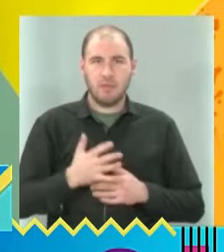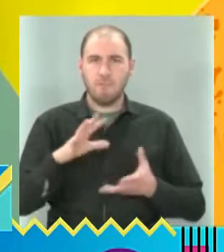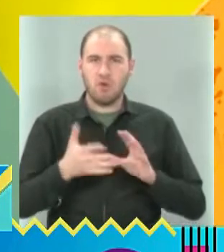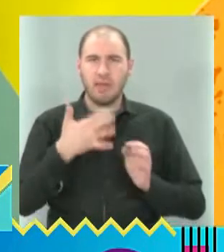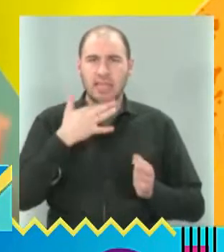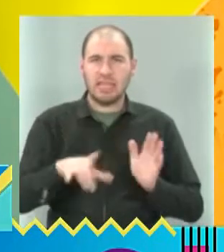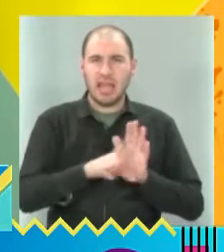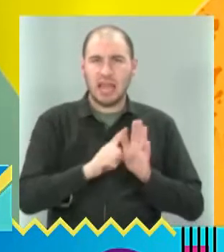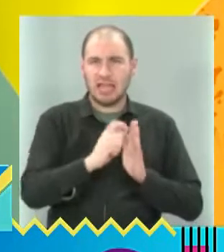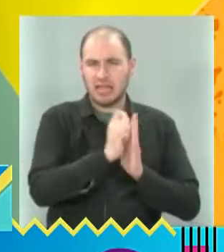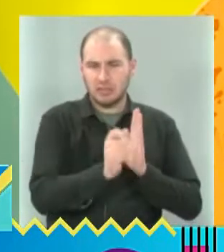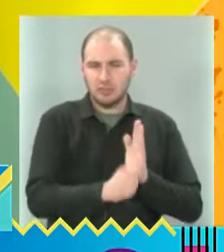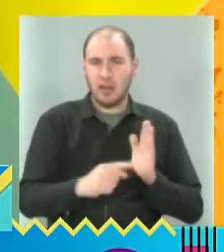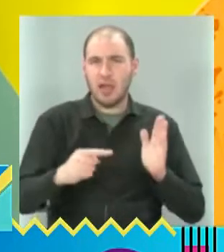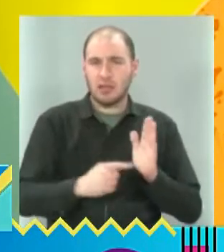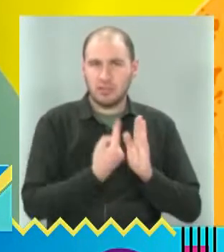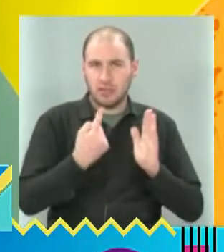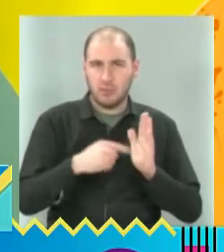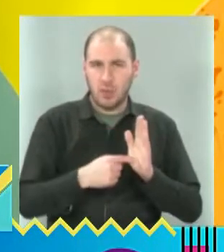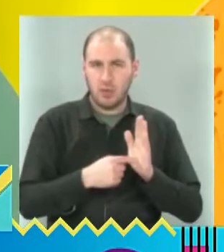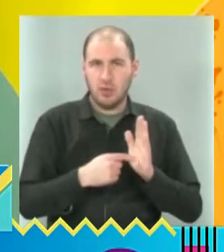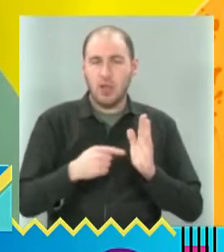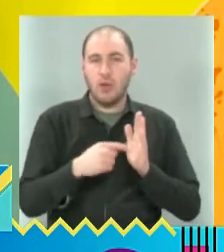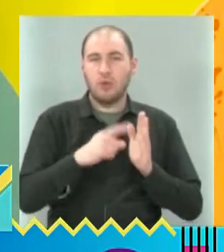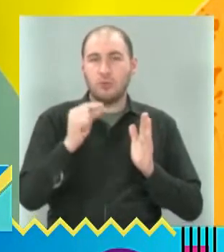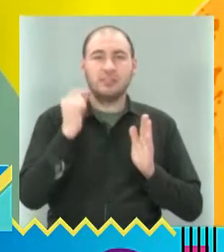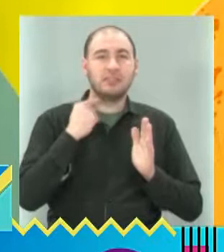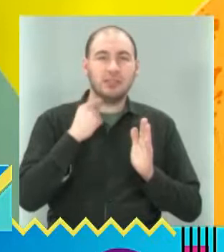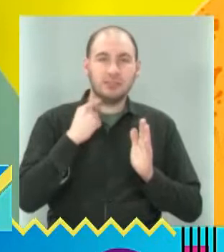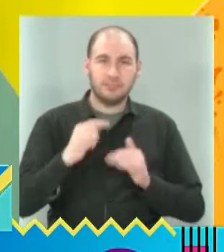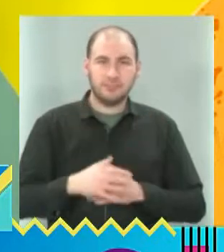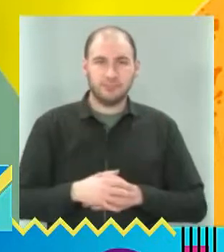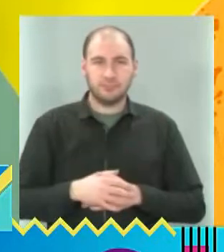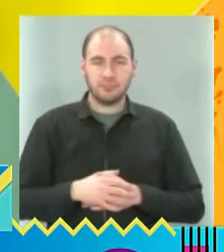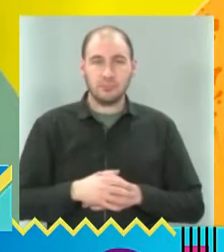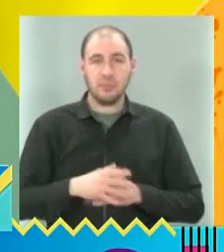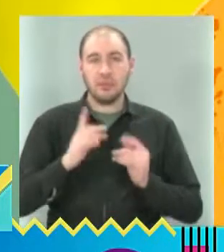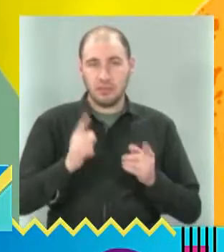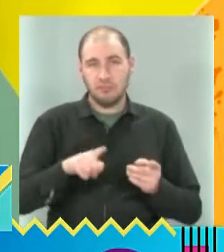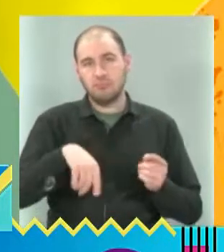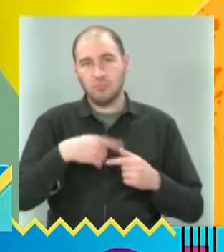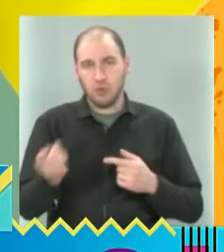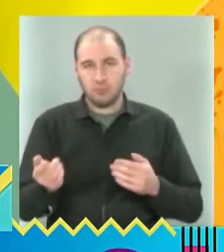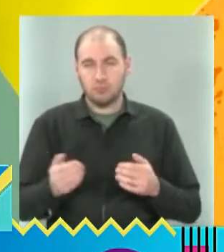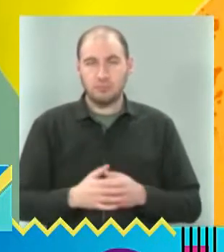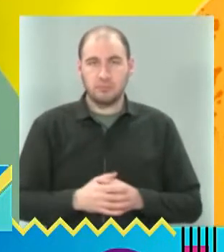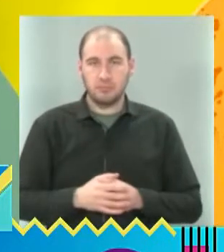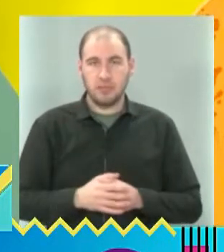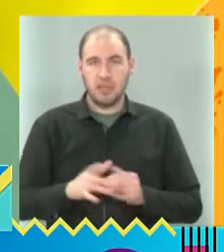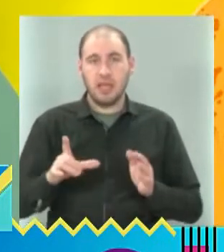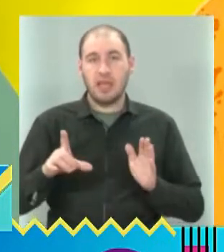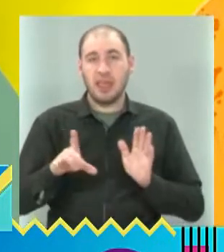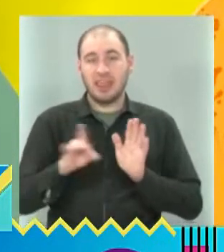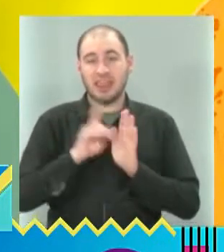interpretación de la ley y la redacción propia del artículo, que es el artículo 13. Bien. Y su correlato con